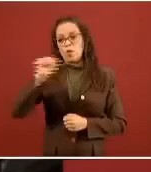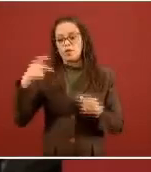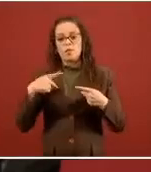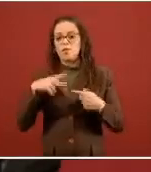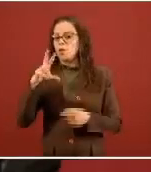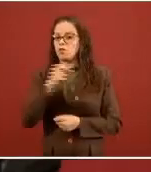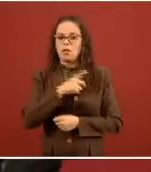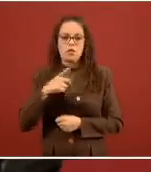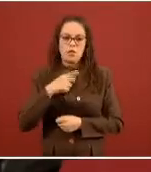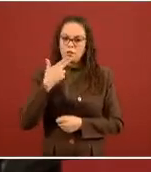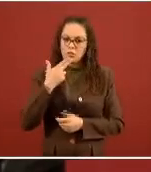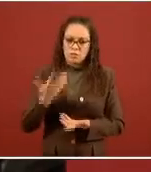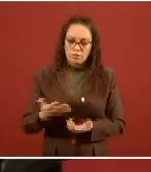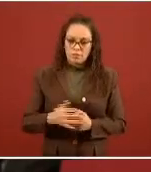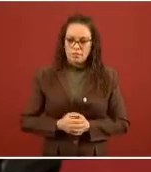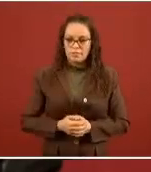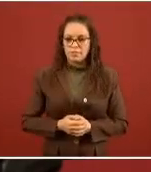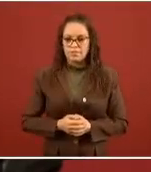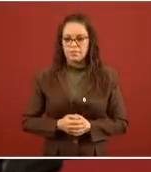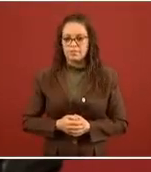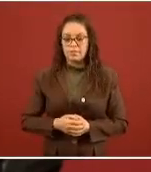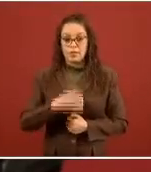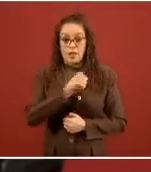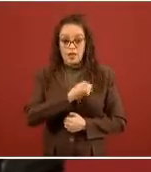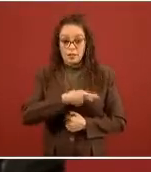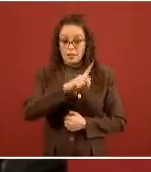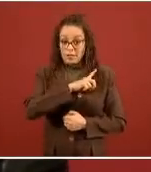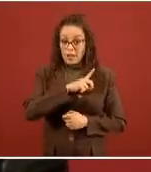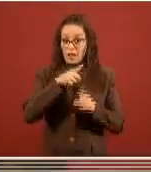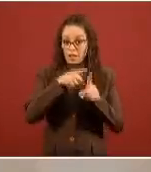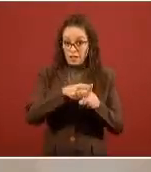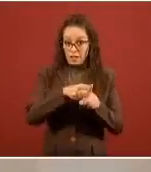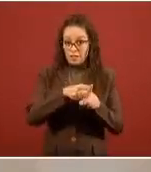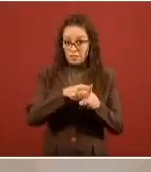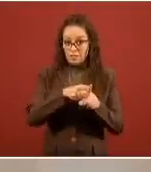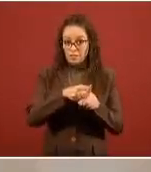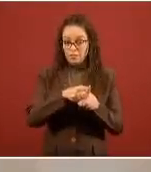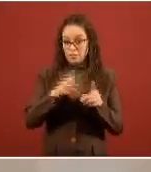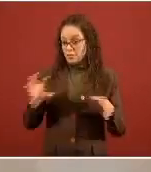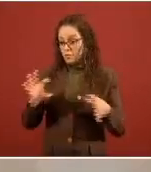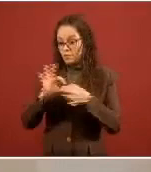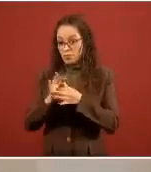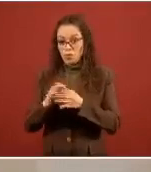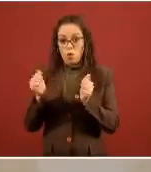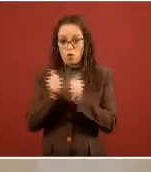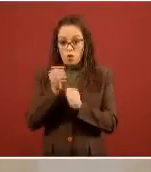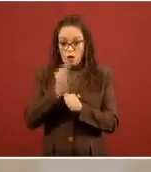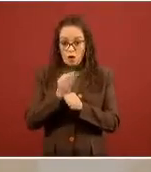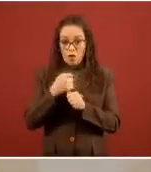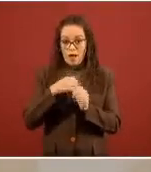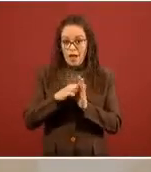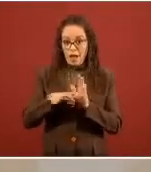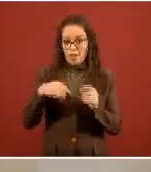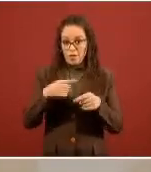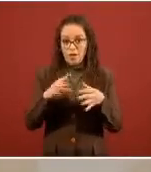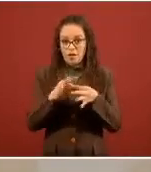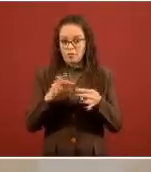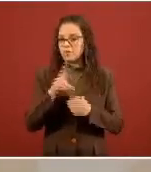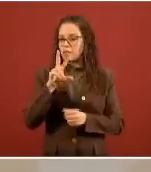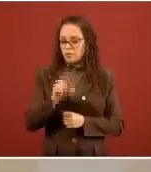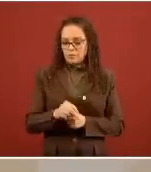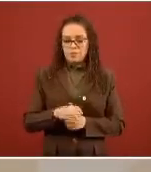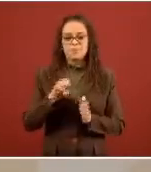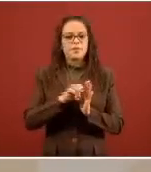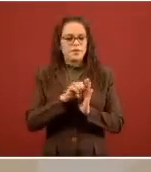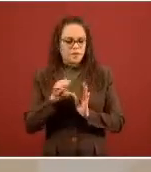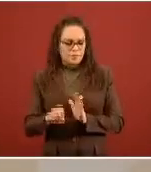ver la salud con el ejemplo que voy a dar, si tuviéramos una ocupación de trabajo de